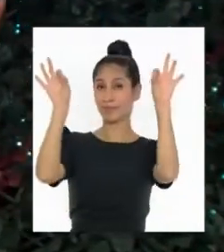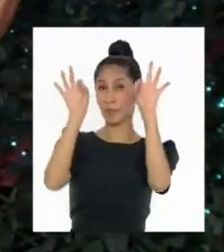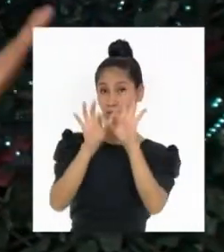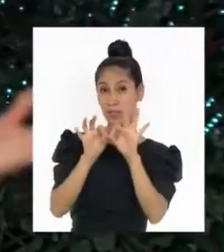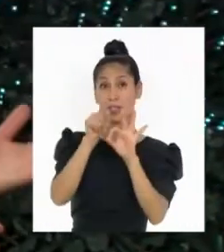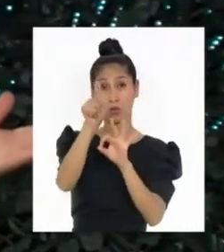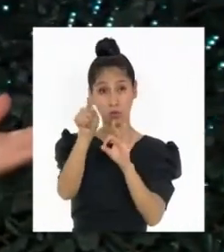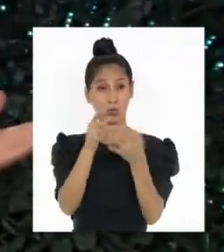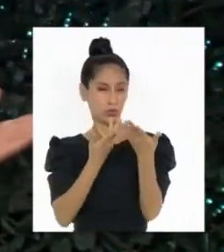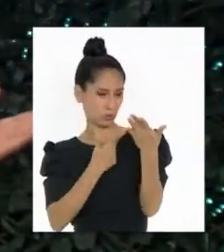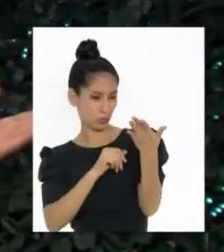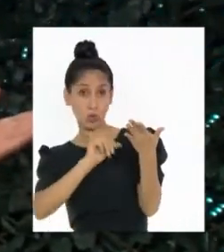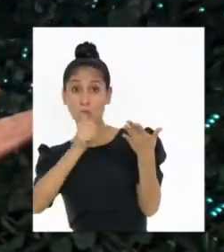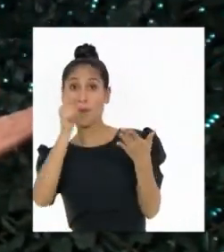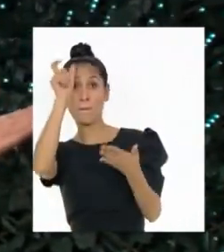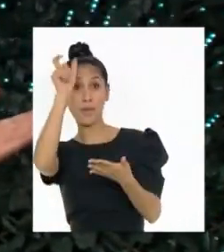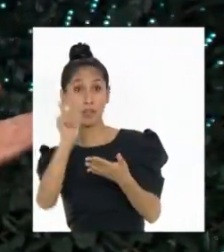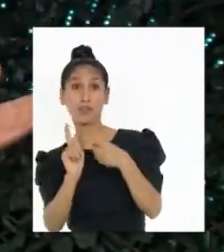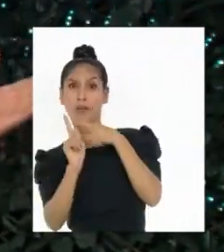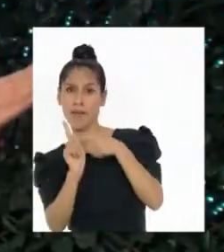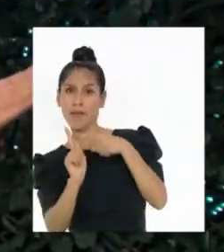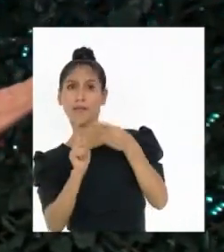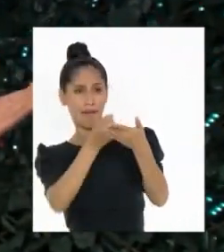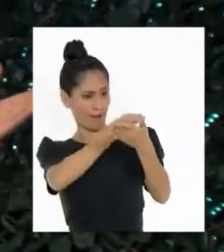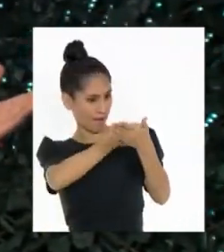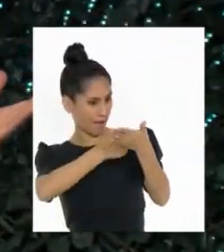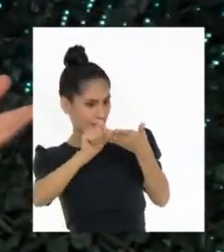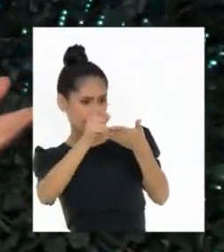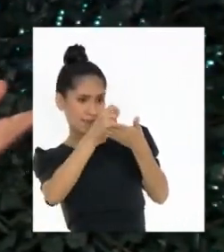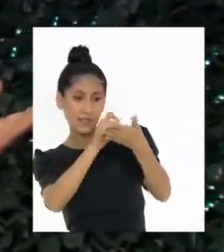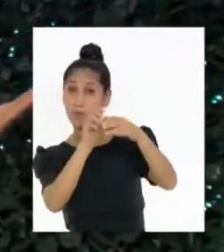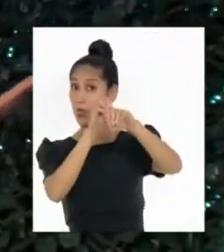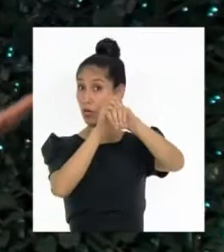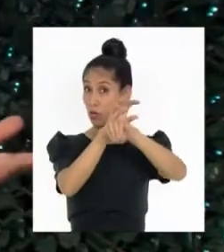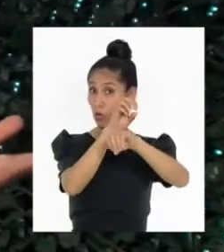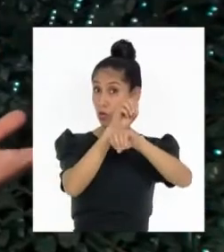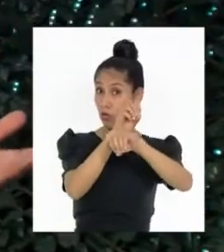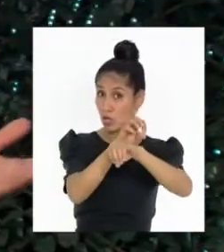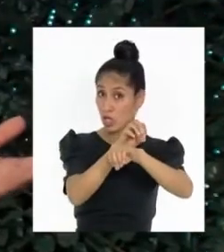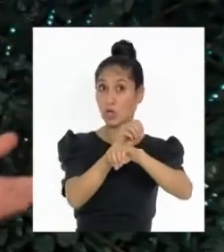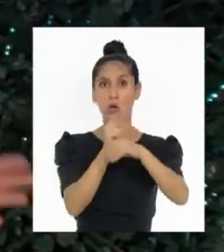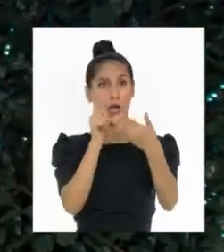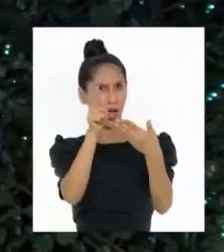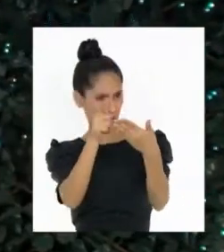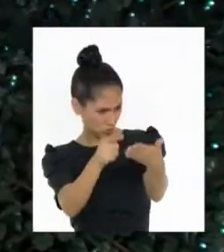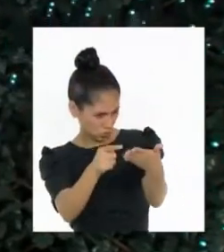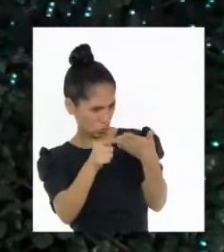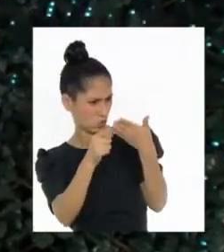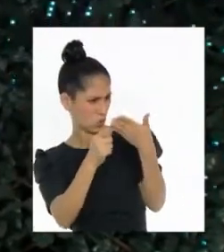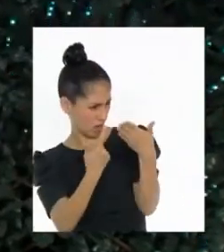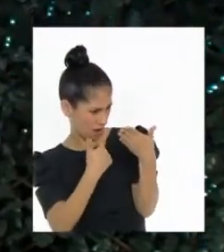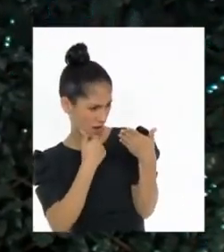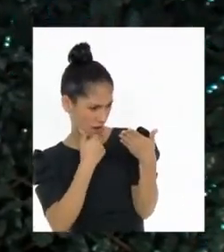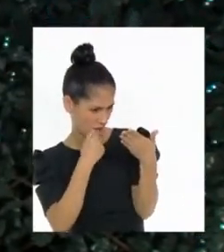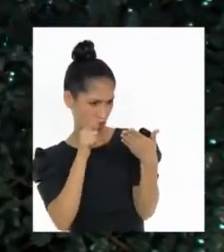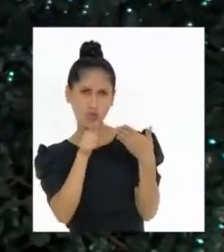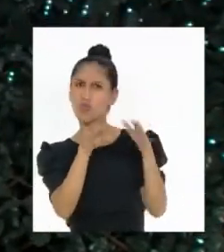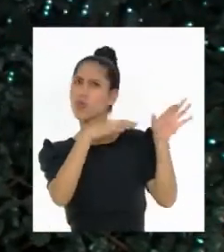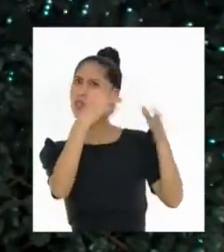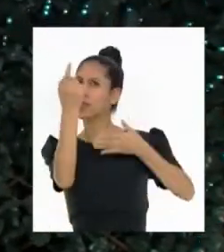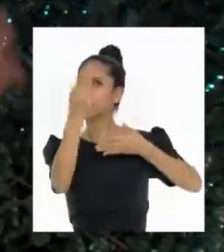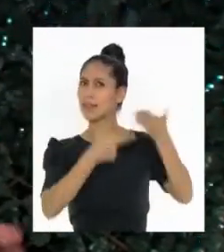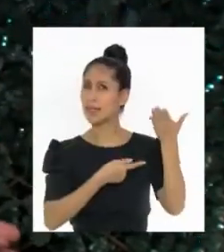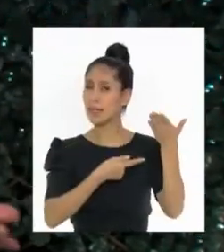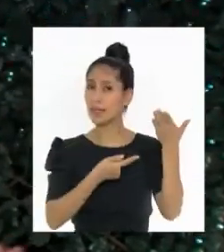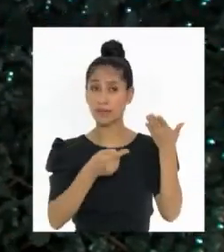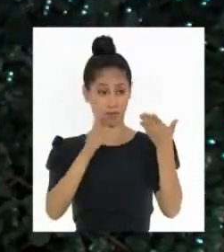que cuando alguien escribe una recomendación, se da sugerencias sobre lo que se debe hacer de manera sutil, para que no se piense que